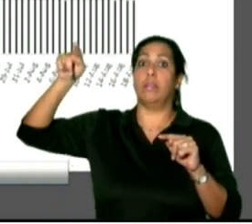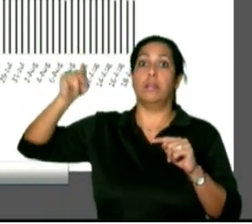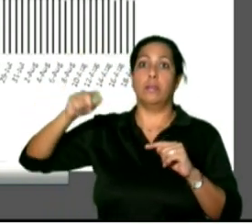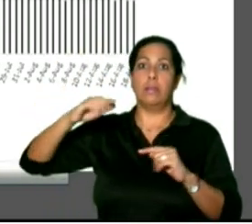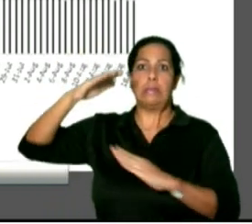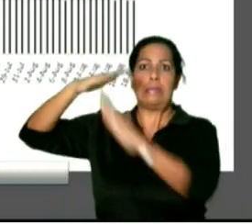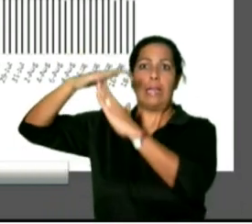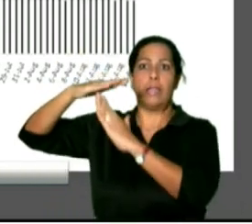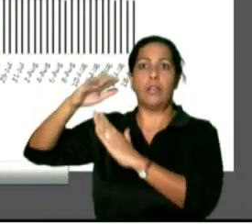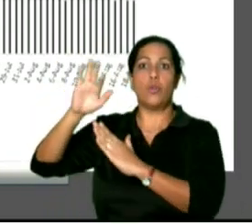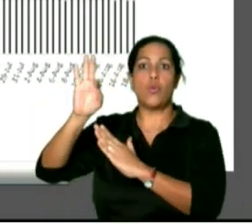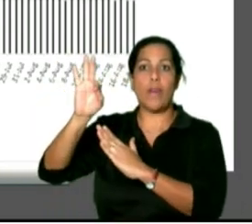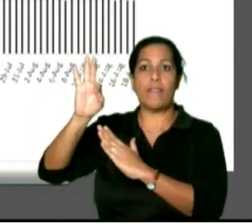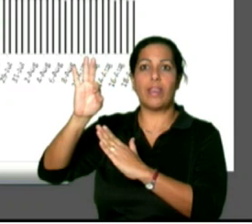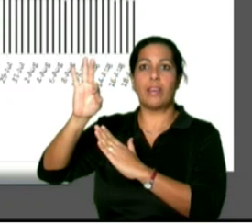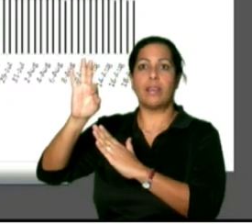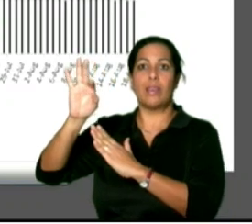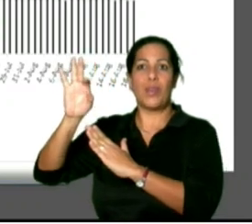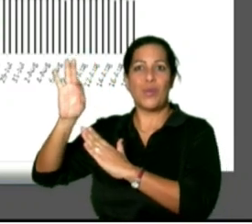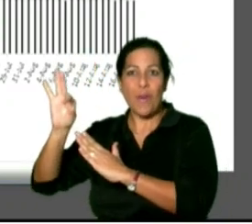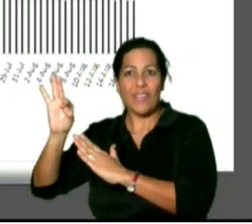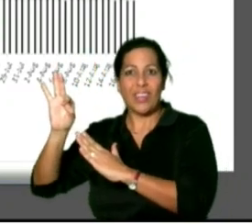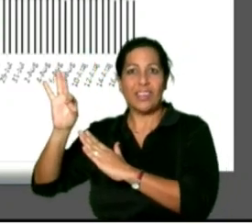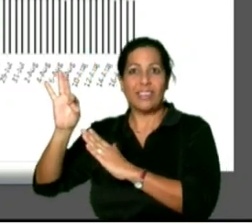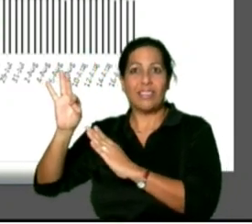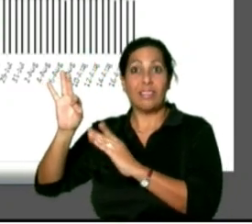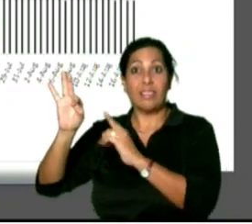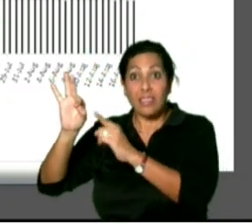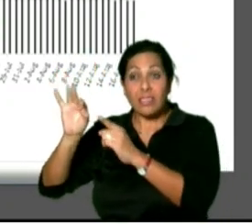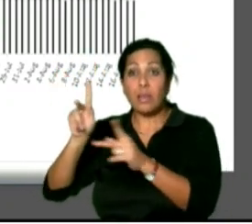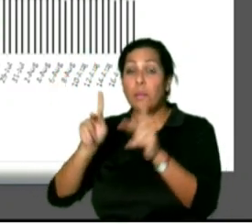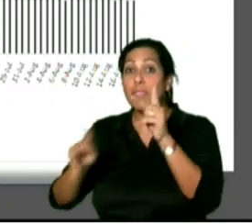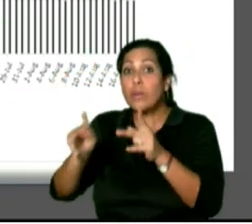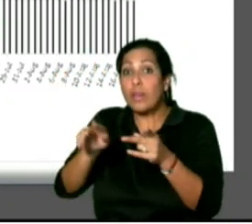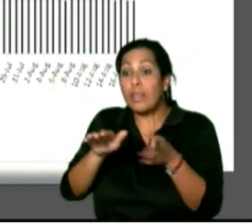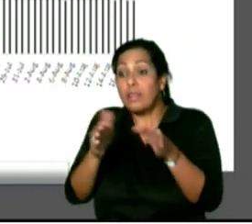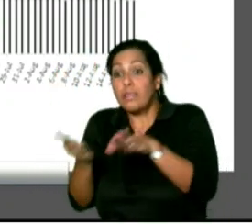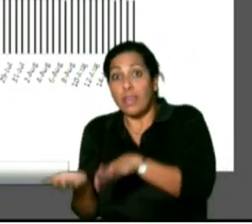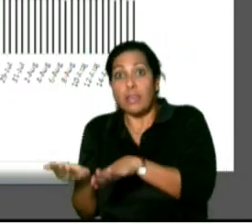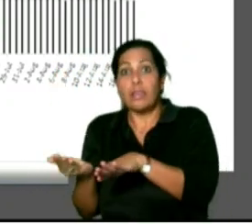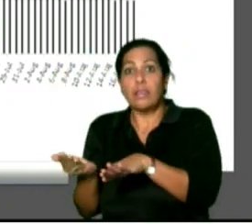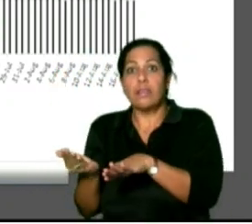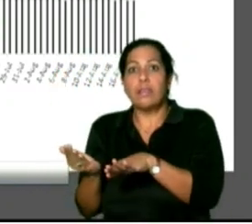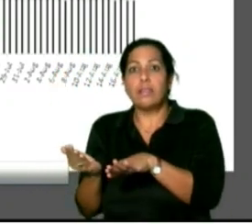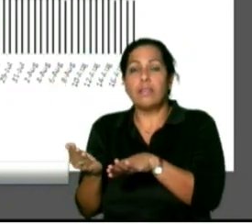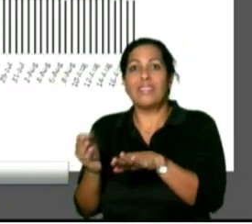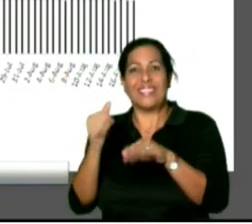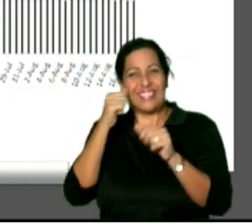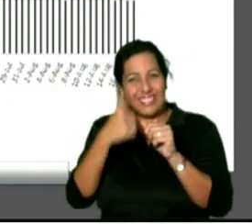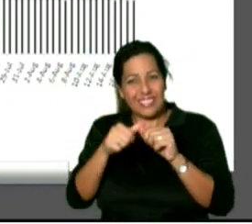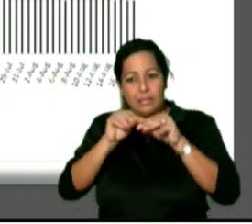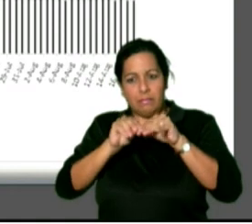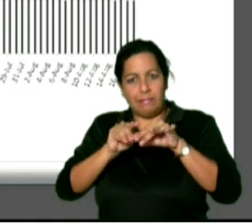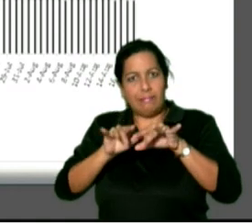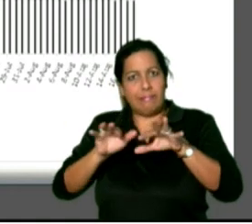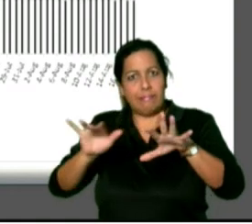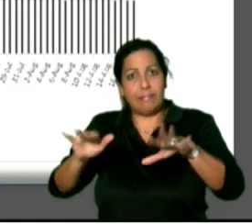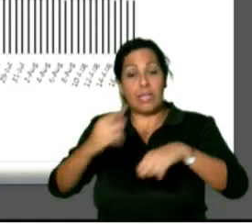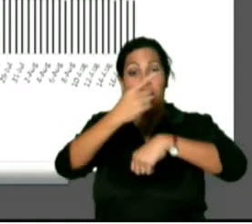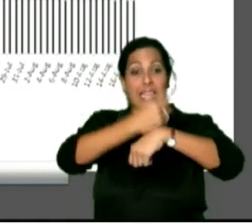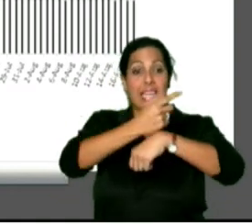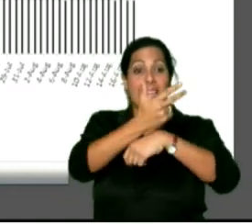de 9 casos. Y esos casos, esas muertes, corresponden a esas infecciones que vimos entre el